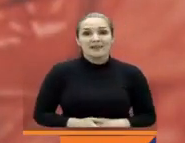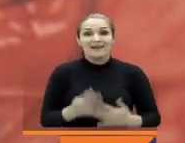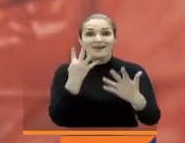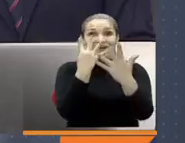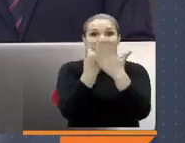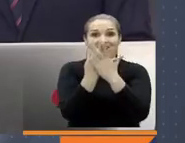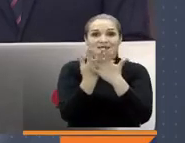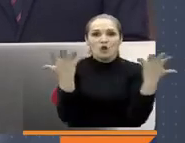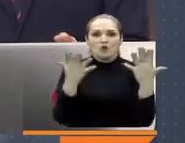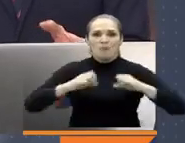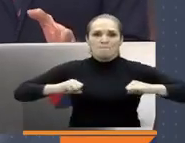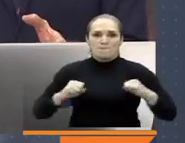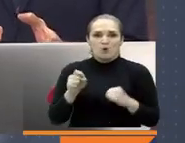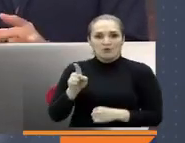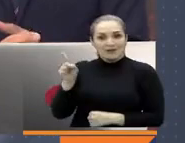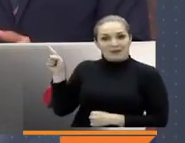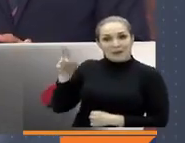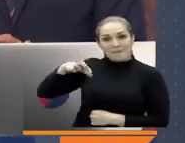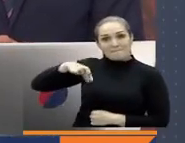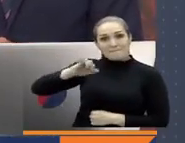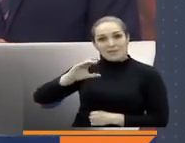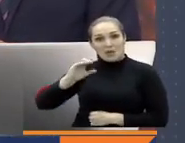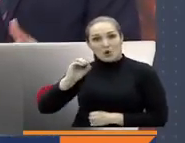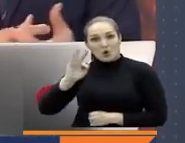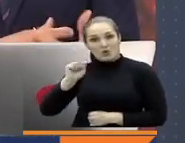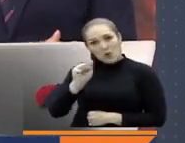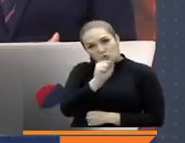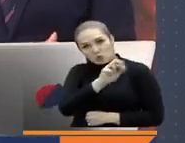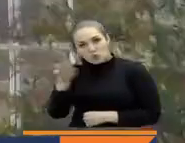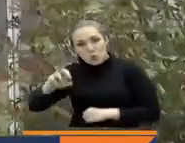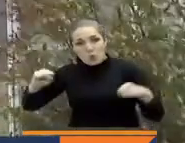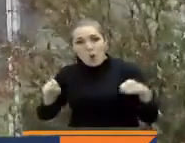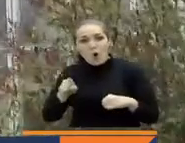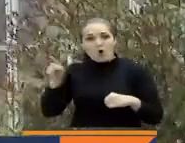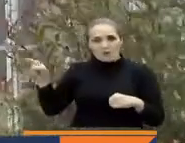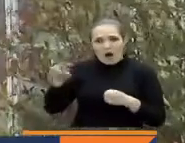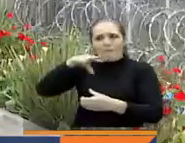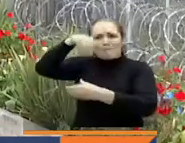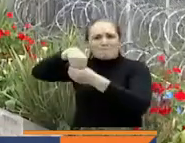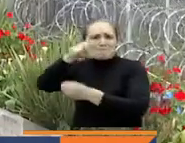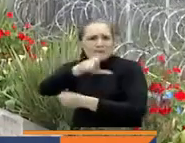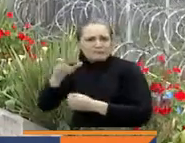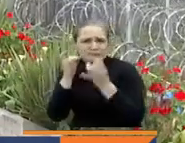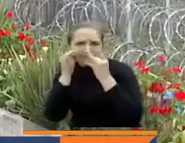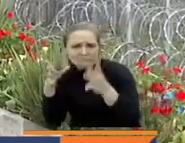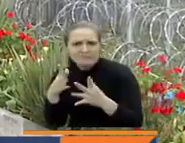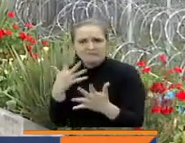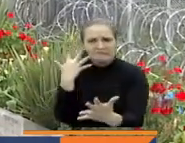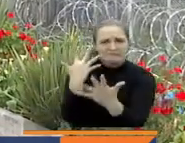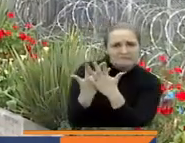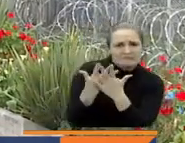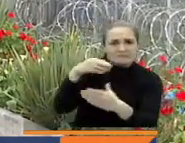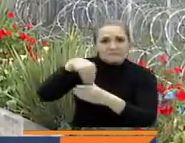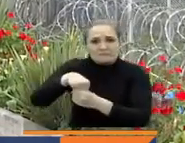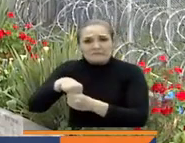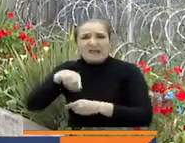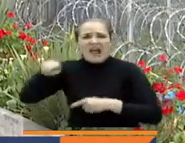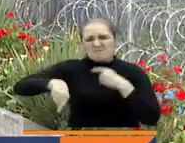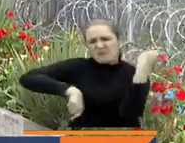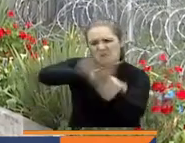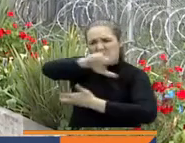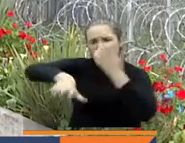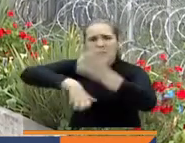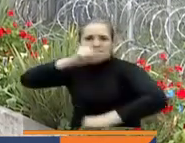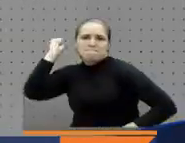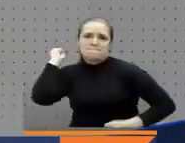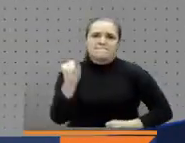La Picota, en el que se encuentran recluidos varios internos por los delitos de hurto agravado y calificado y lesiones personales, falleció Isaías